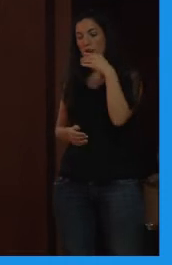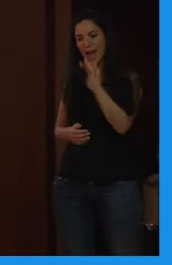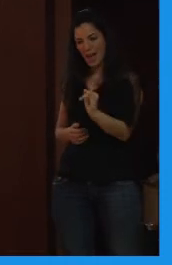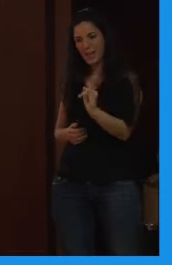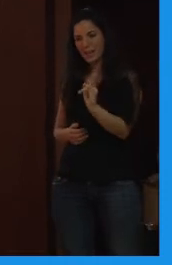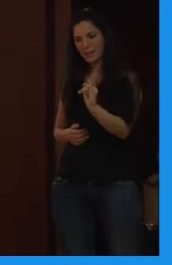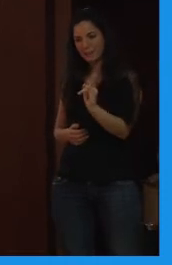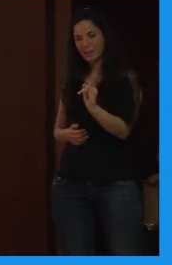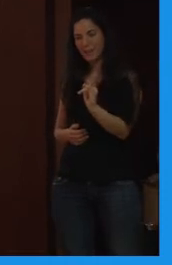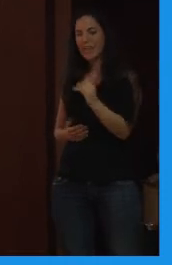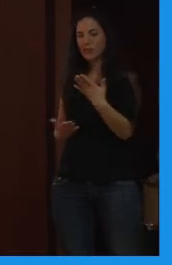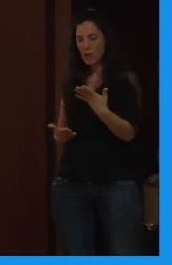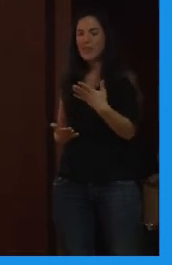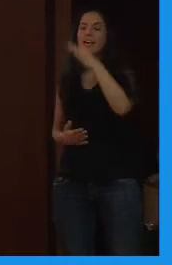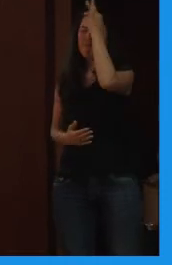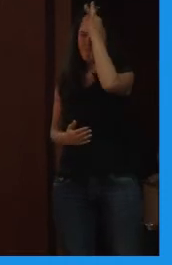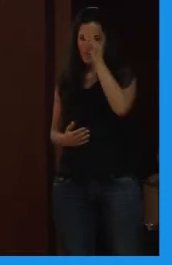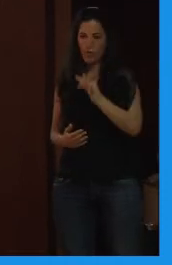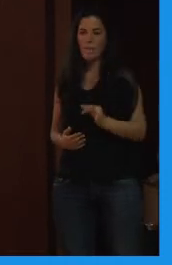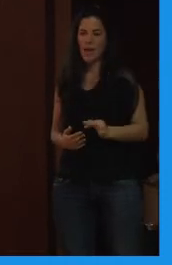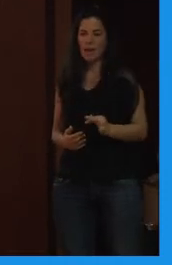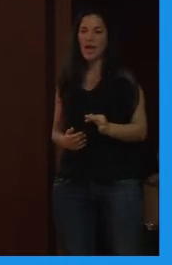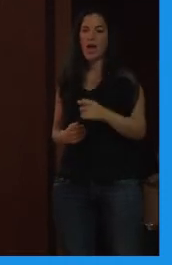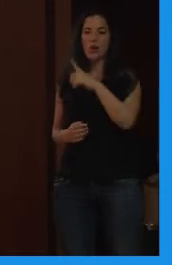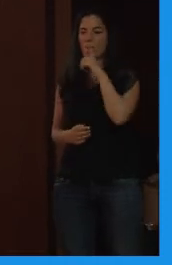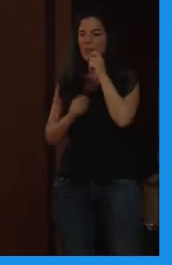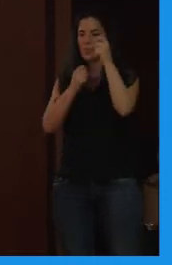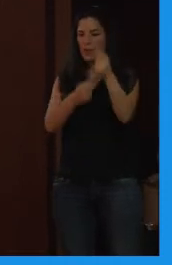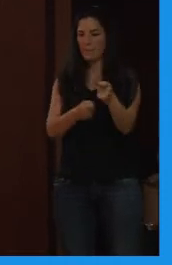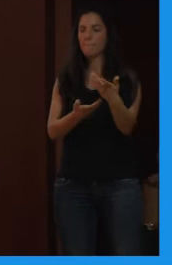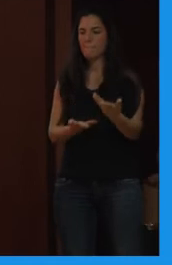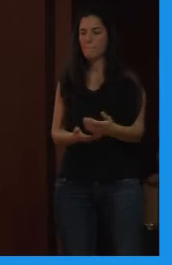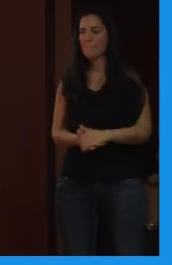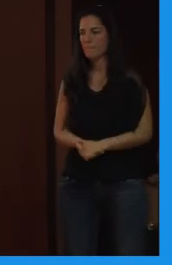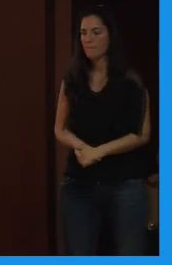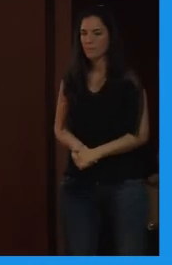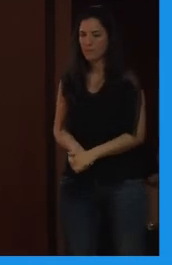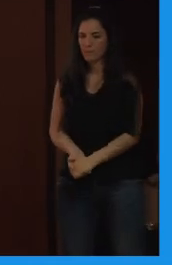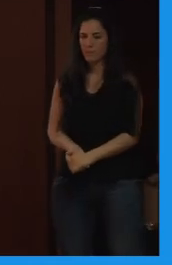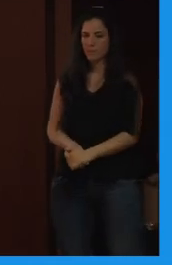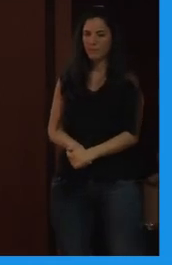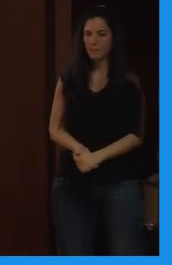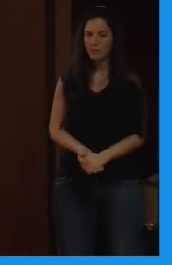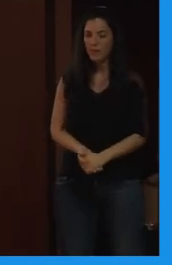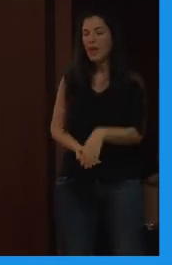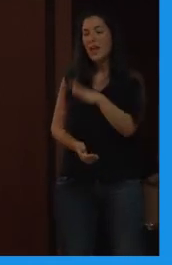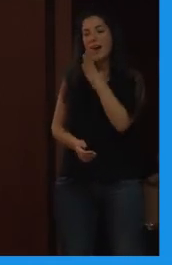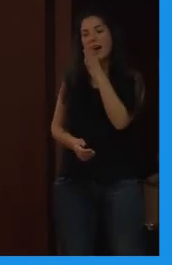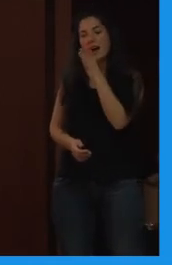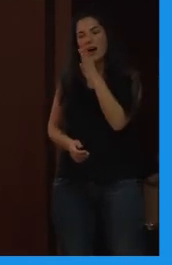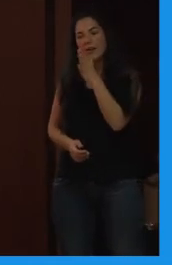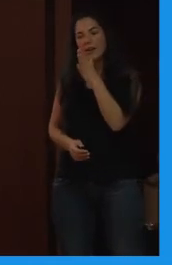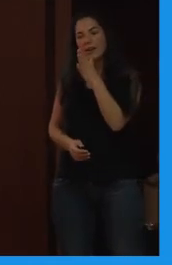dolor patológico, se reconocería como fibromialgia a la paciente o al paciente. Ahora vamos a hablar